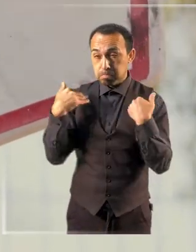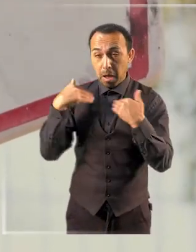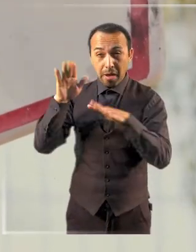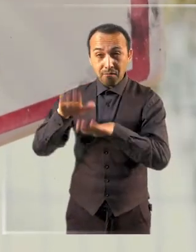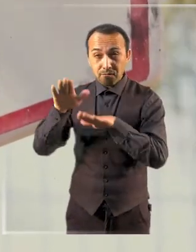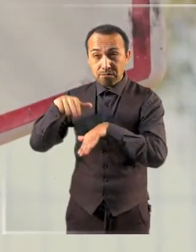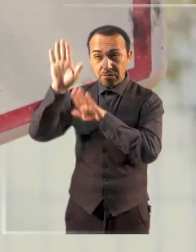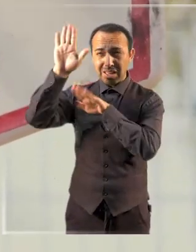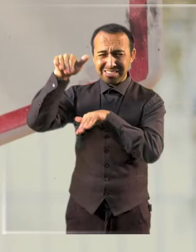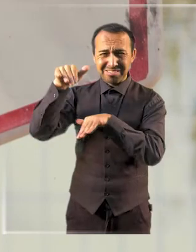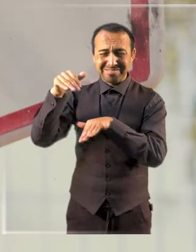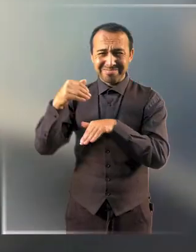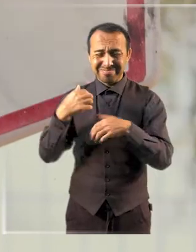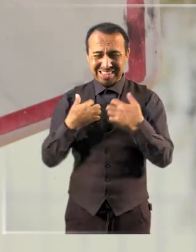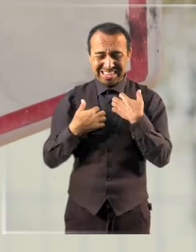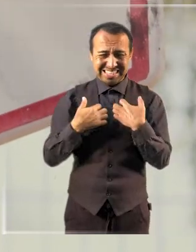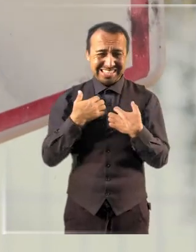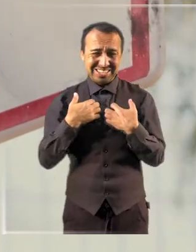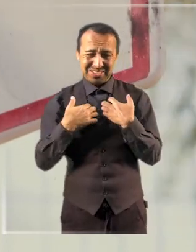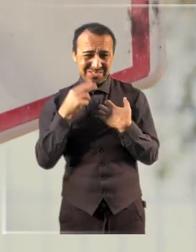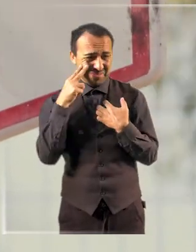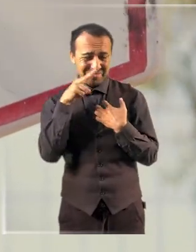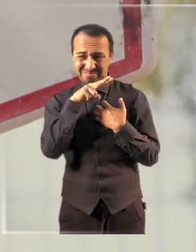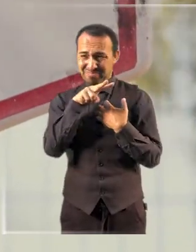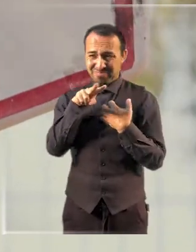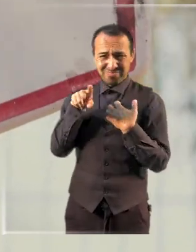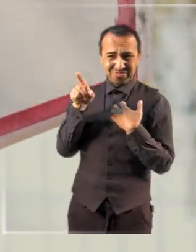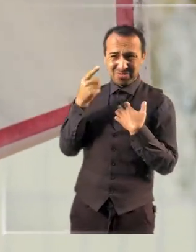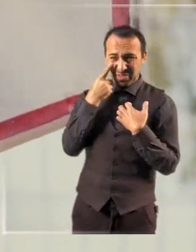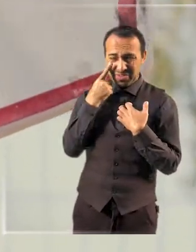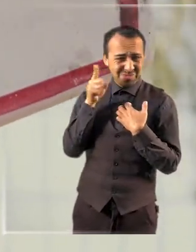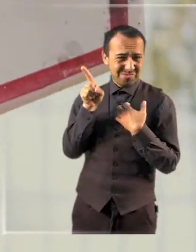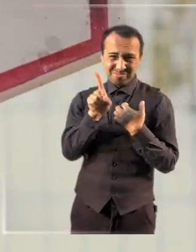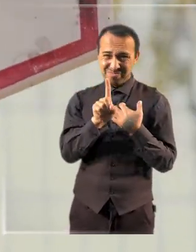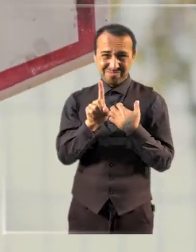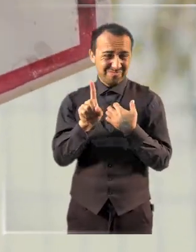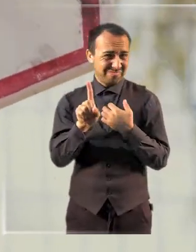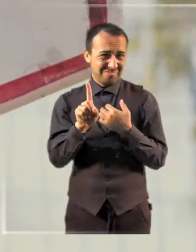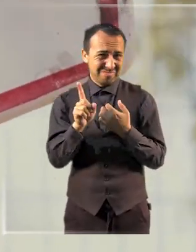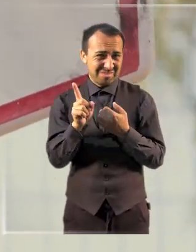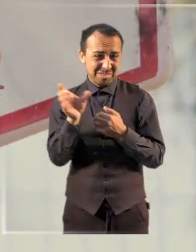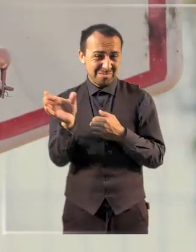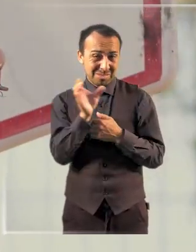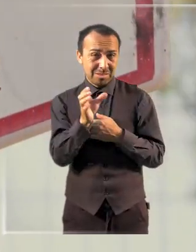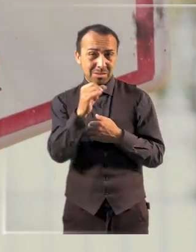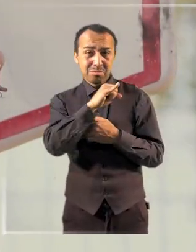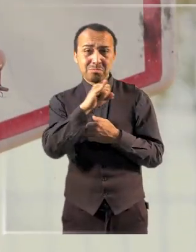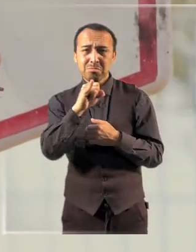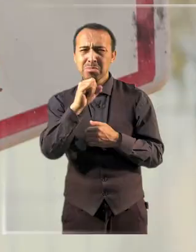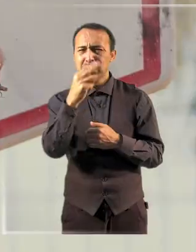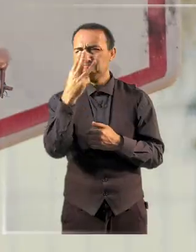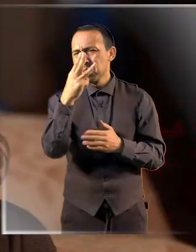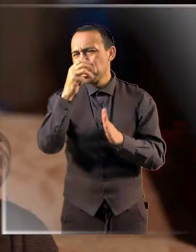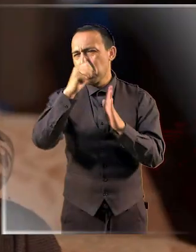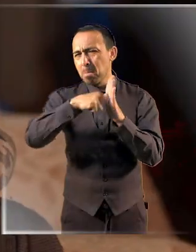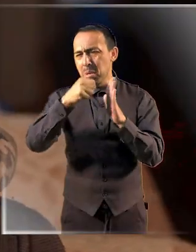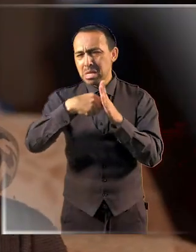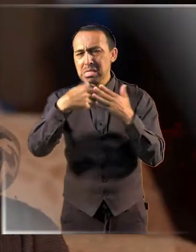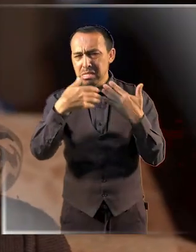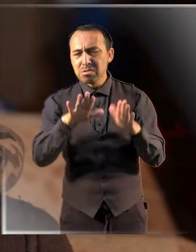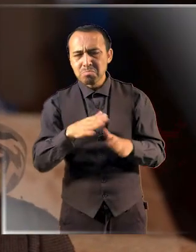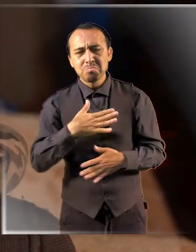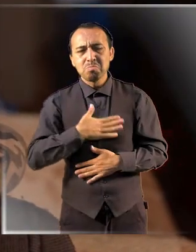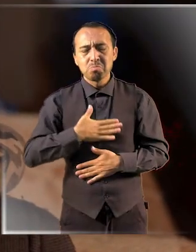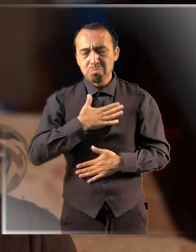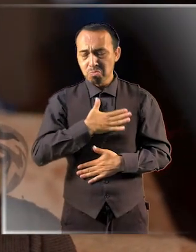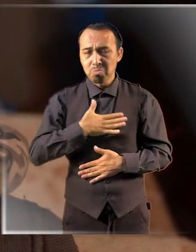Sentí incómodo porque no lo conocía, pero después de 3 meses ya